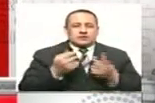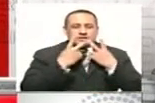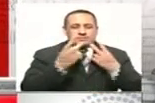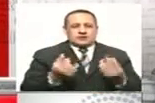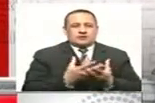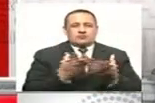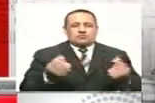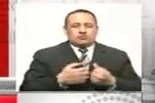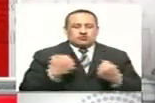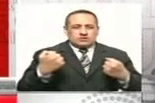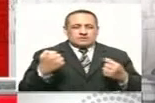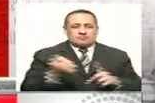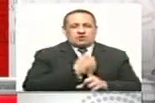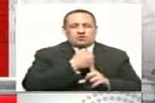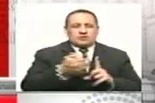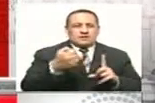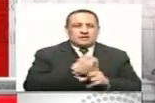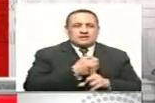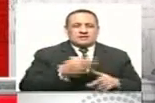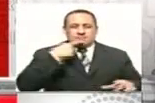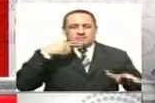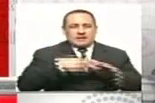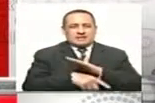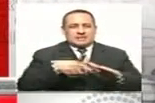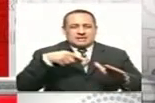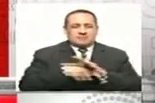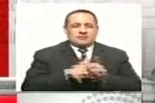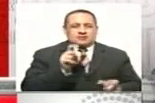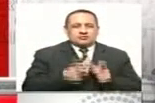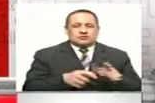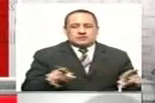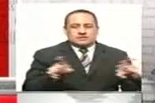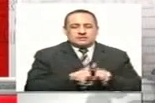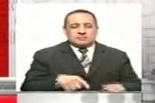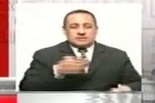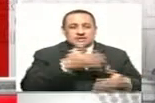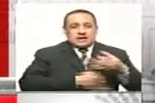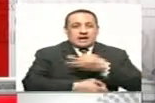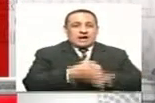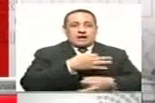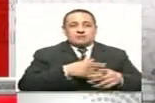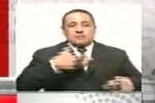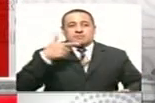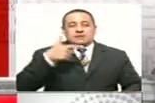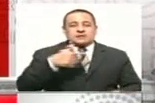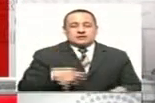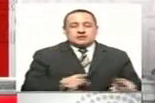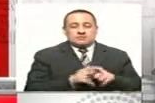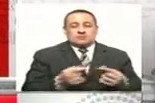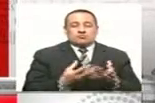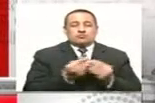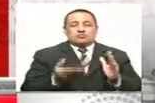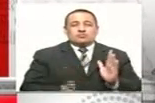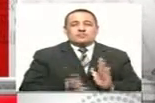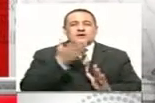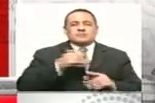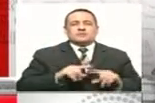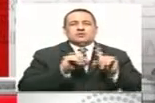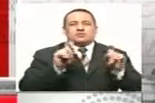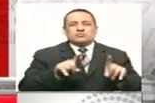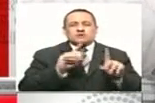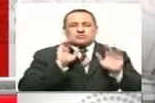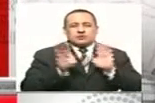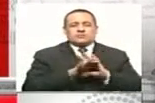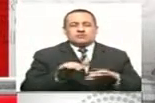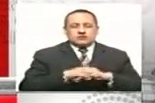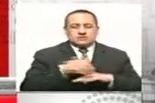índices de violencia, de sicariato y de extorsión han aumentado bastante. Pero vamos a preguntar por intermedio.